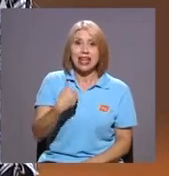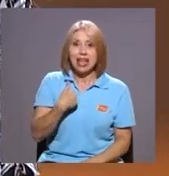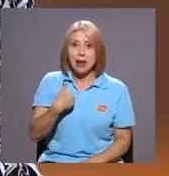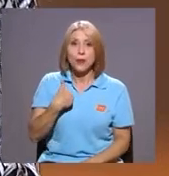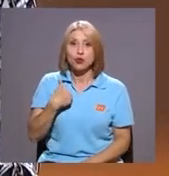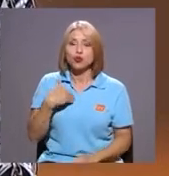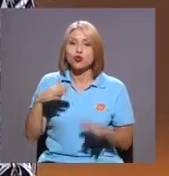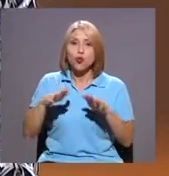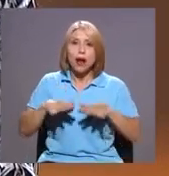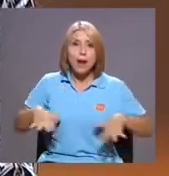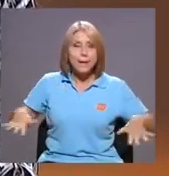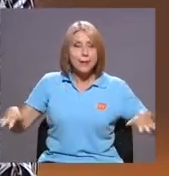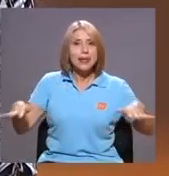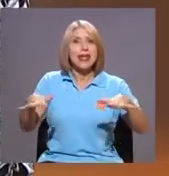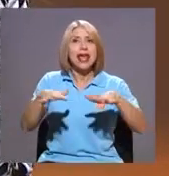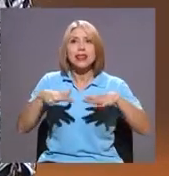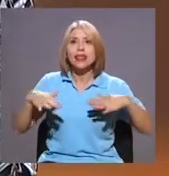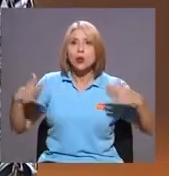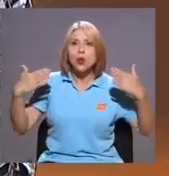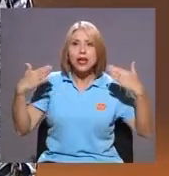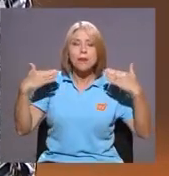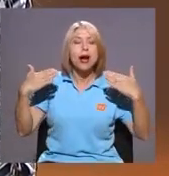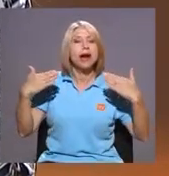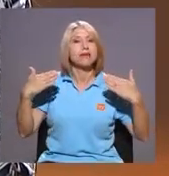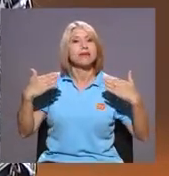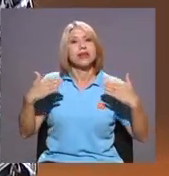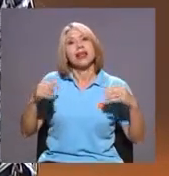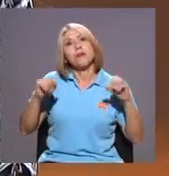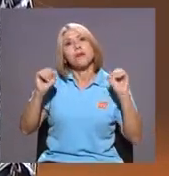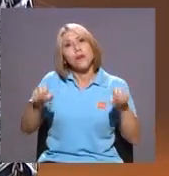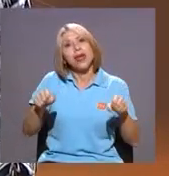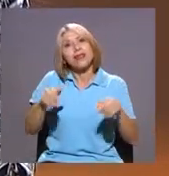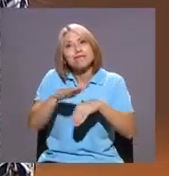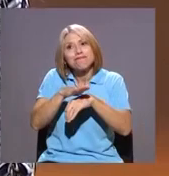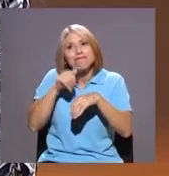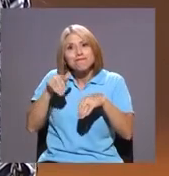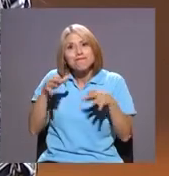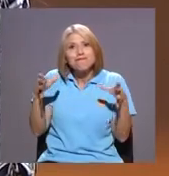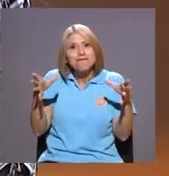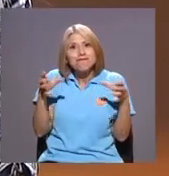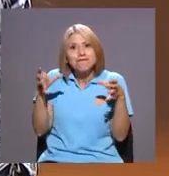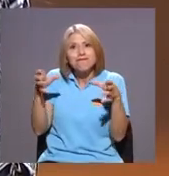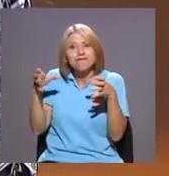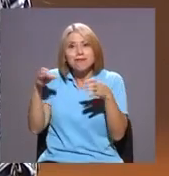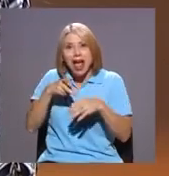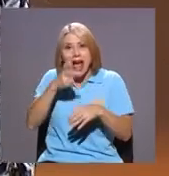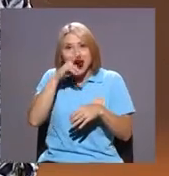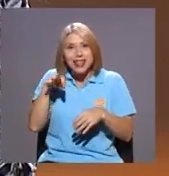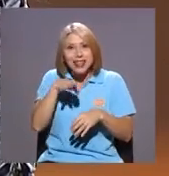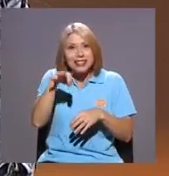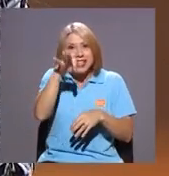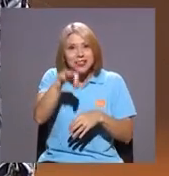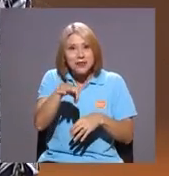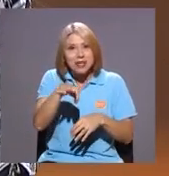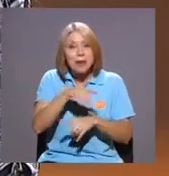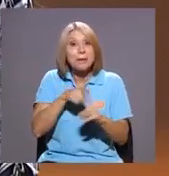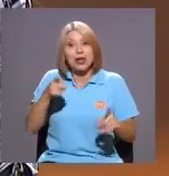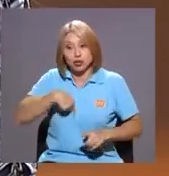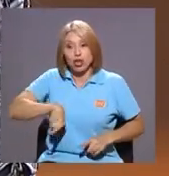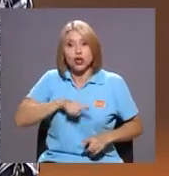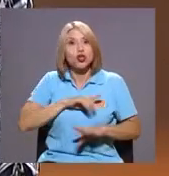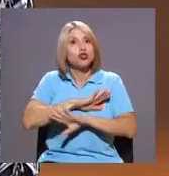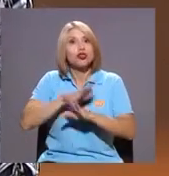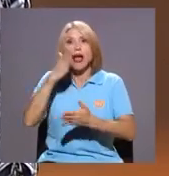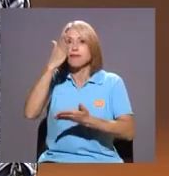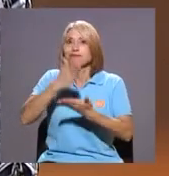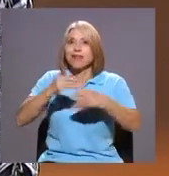un ambiente, o sea, un clima muy favorable para el Aedes aegypti. Pero como yo le decía, si nosotros nos ponemos las pilas y quitamos los criaderos,